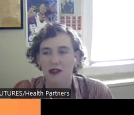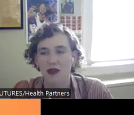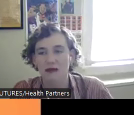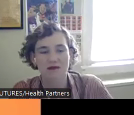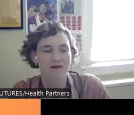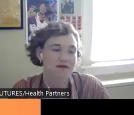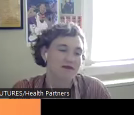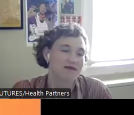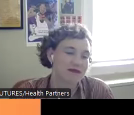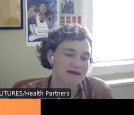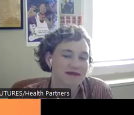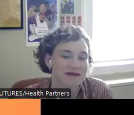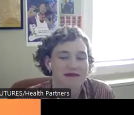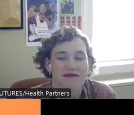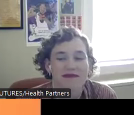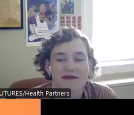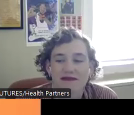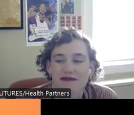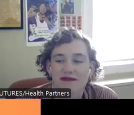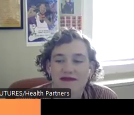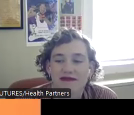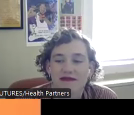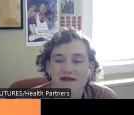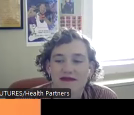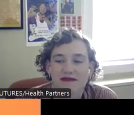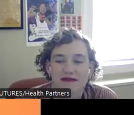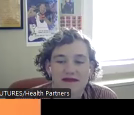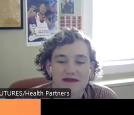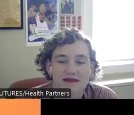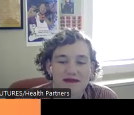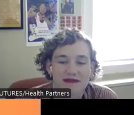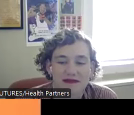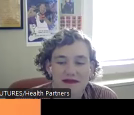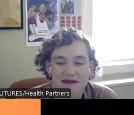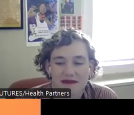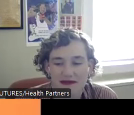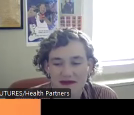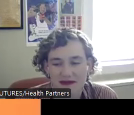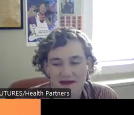y a nuestros intérpretes y bueno, muchas gracias por estar aquí todos.